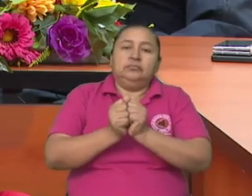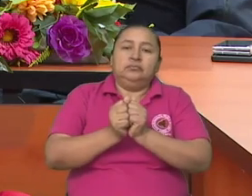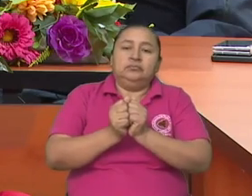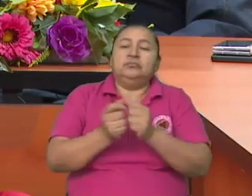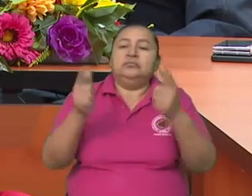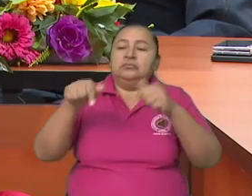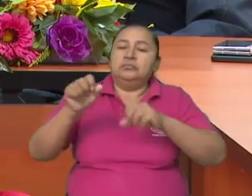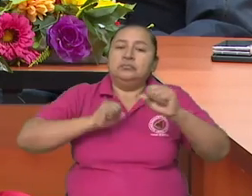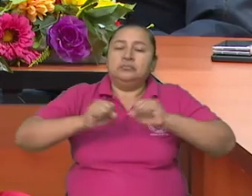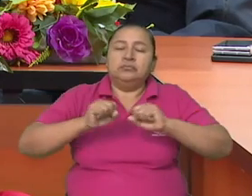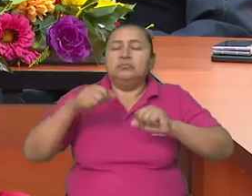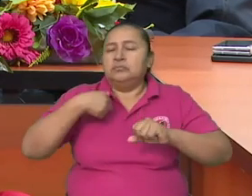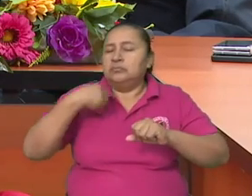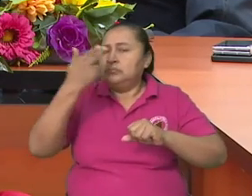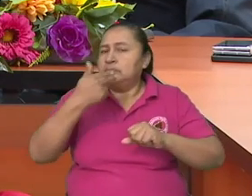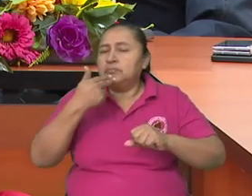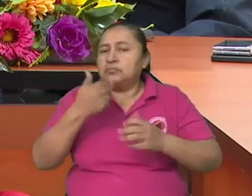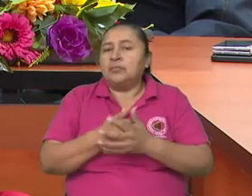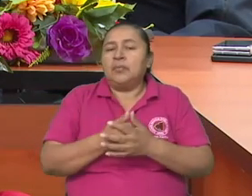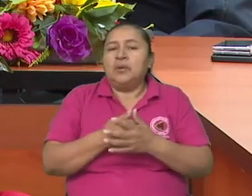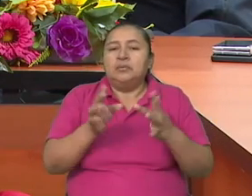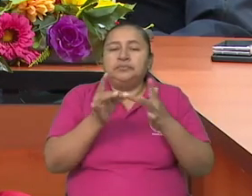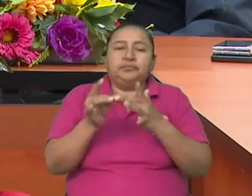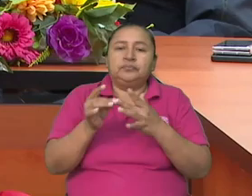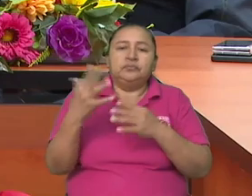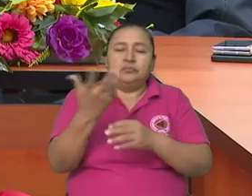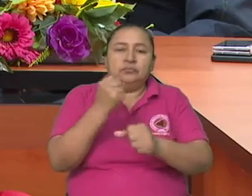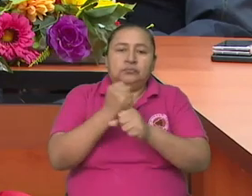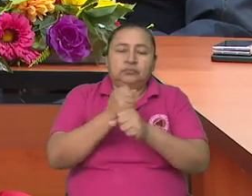dentro de esa dinámica le quiero consultar sobre todo el trabajo que se